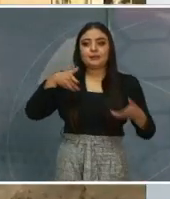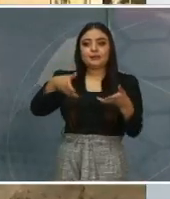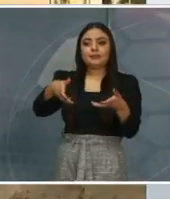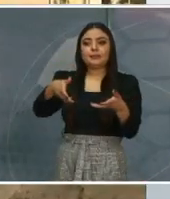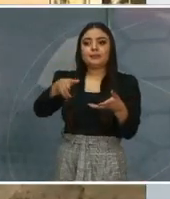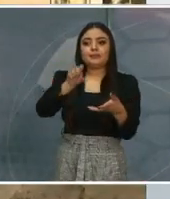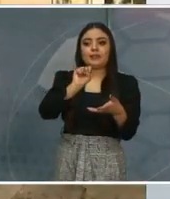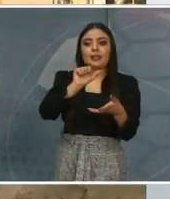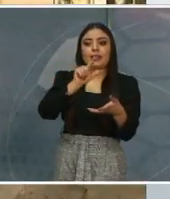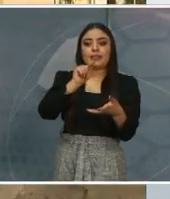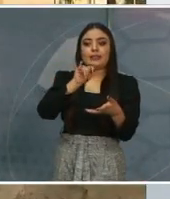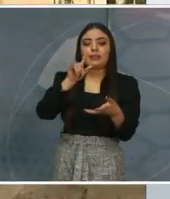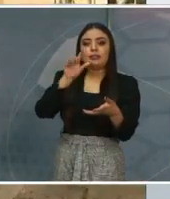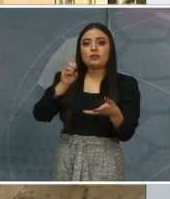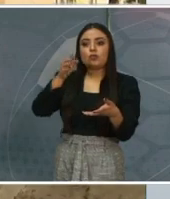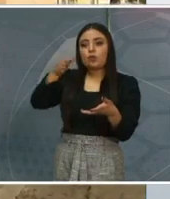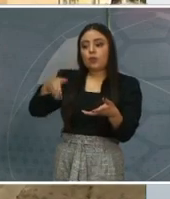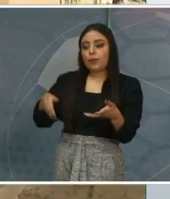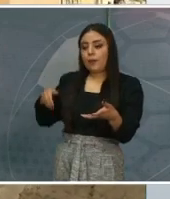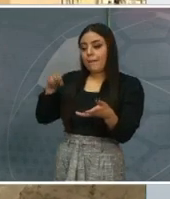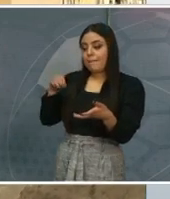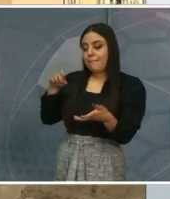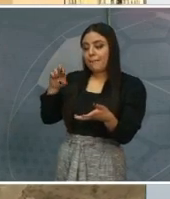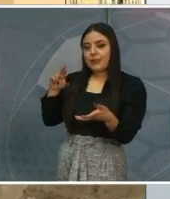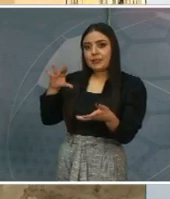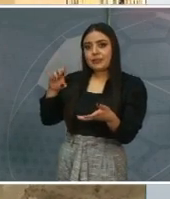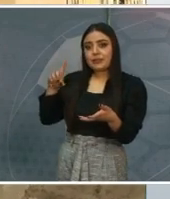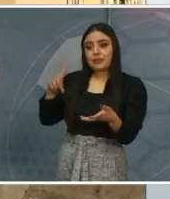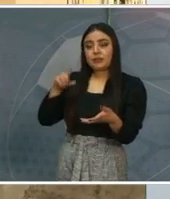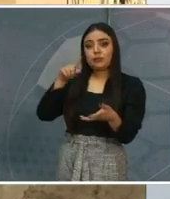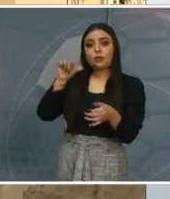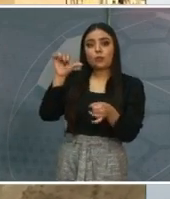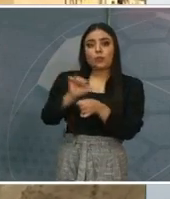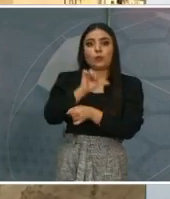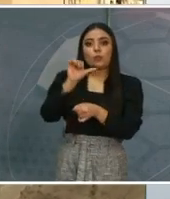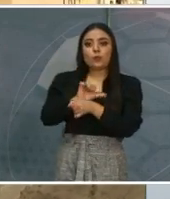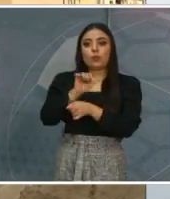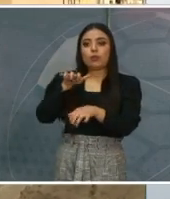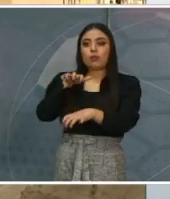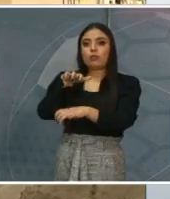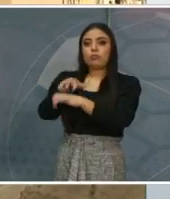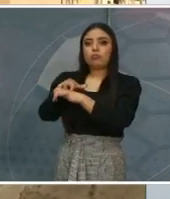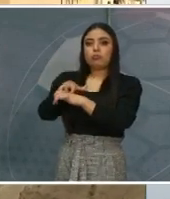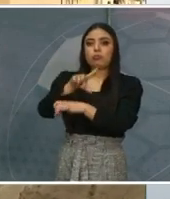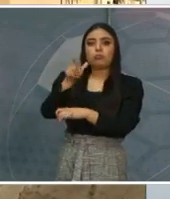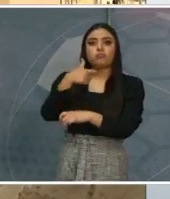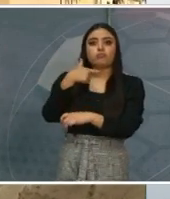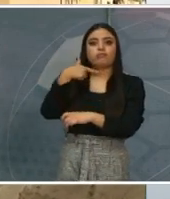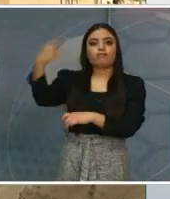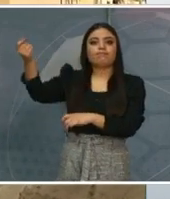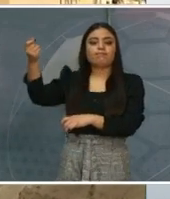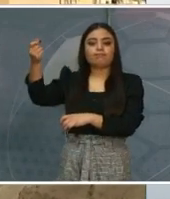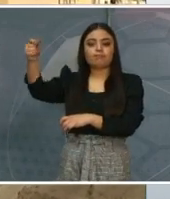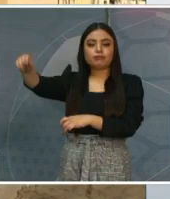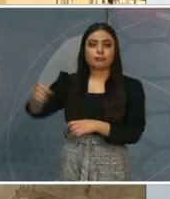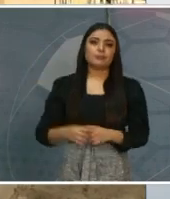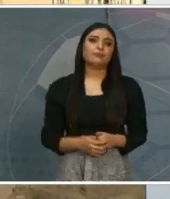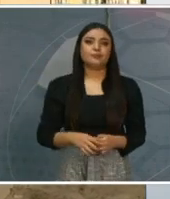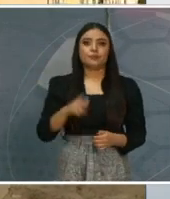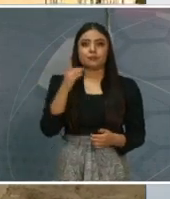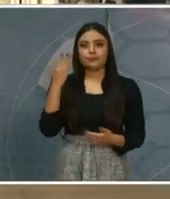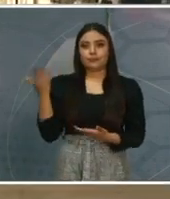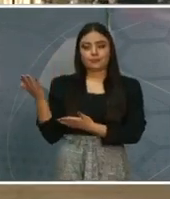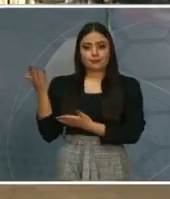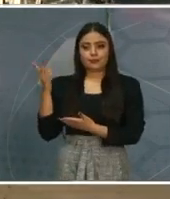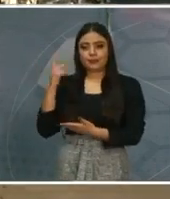Valleverde en Torreón, porque un conductor de un automóvil chocó y huyó de la escena de la situación. Adelante, Kir, buenos días.